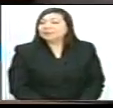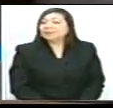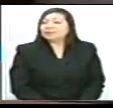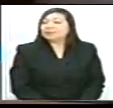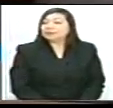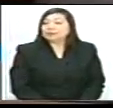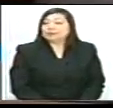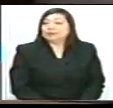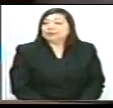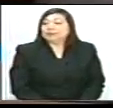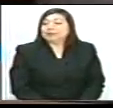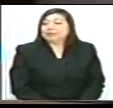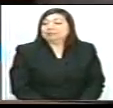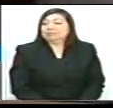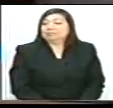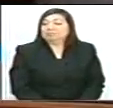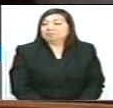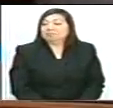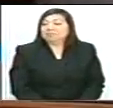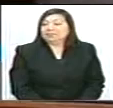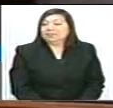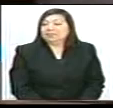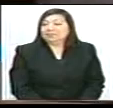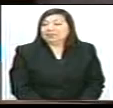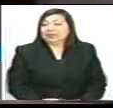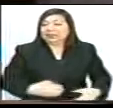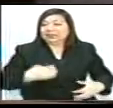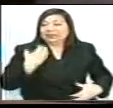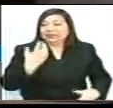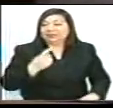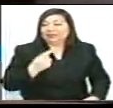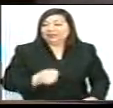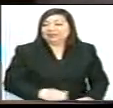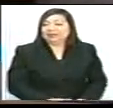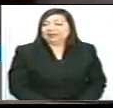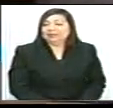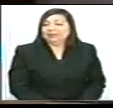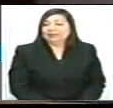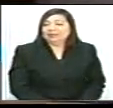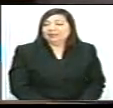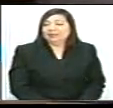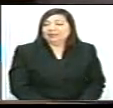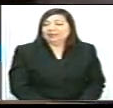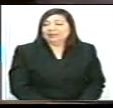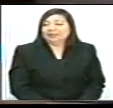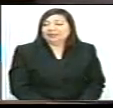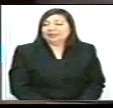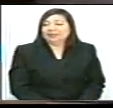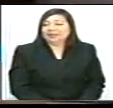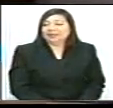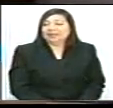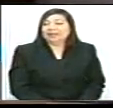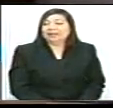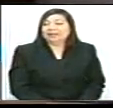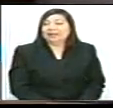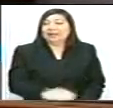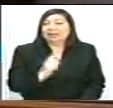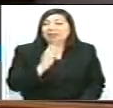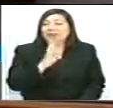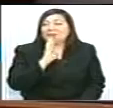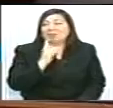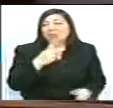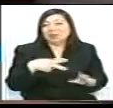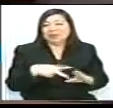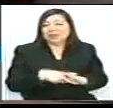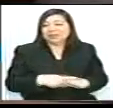Bueno, si usted me promete que no se va a exceder de un minuto, se la concedo, porque a veces a los rojos uno le da y se quedan toda la mañana.